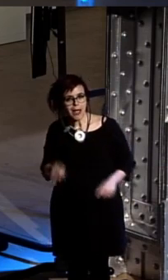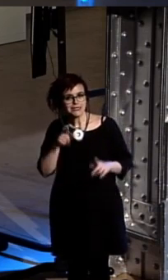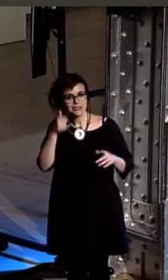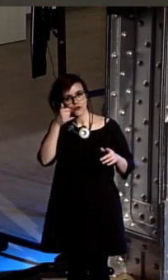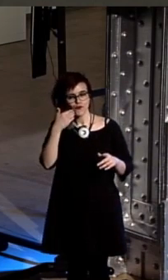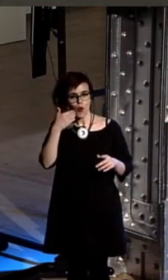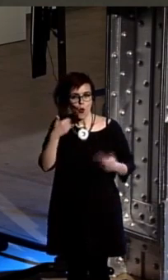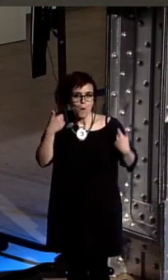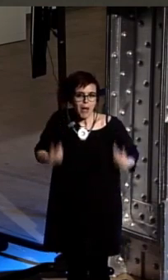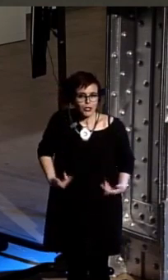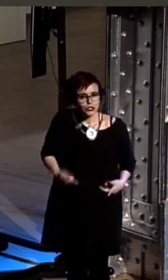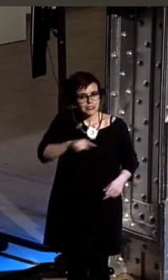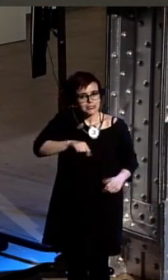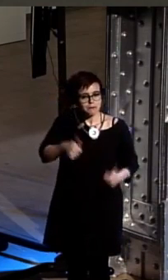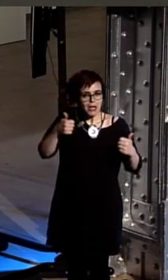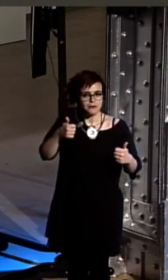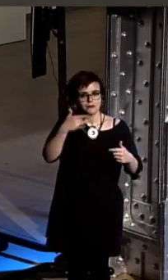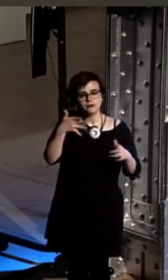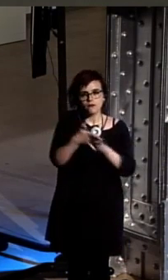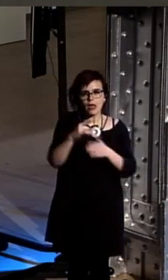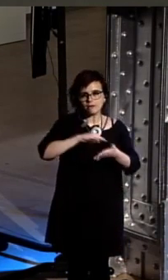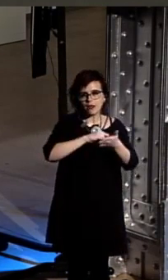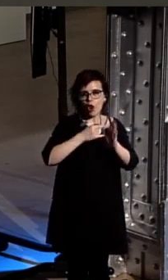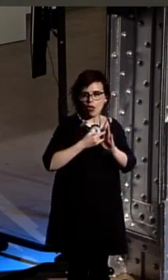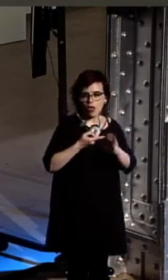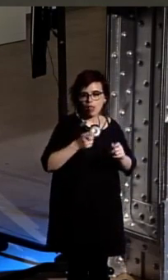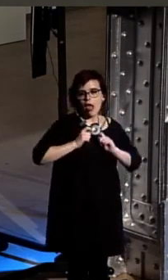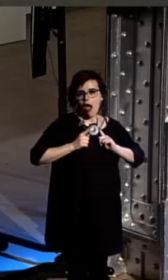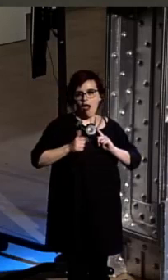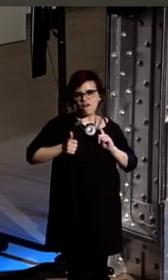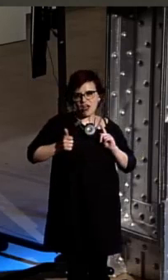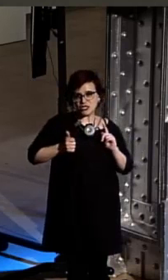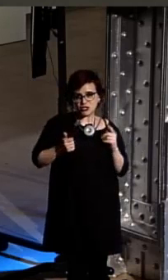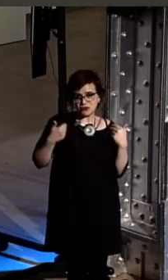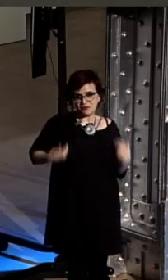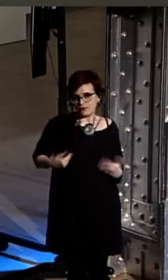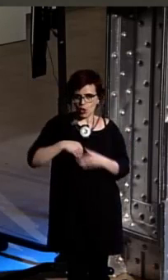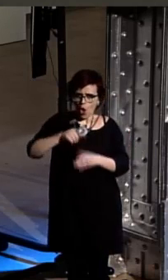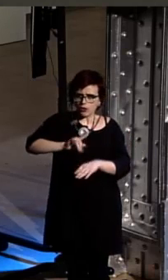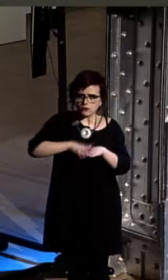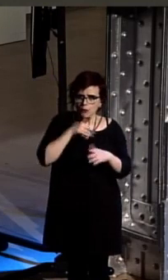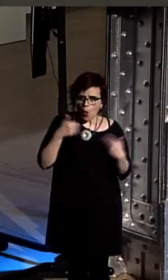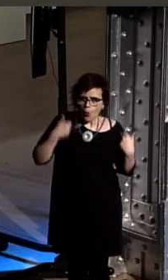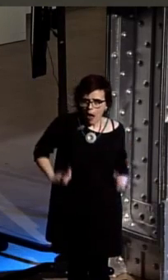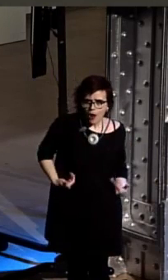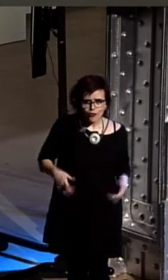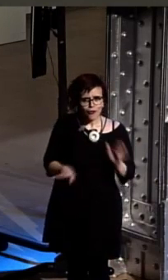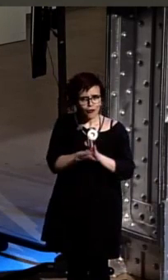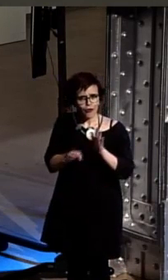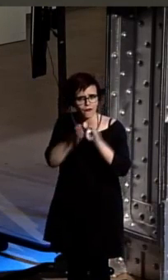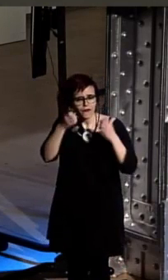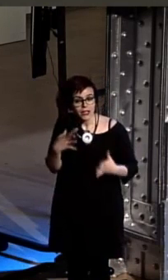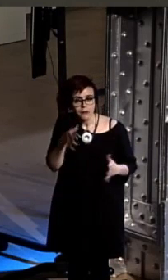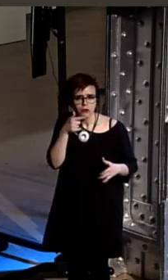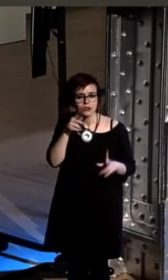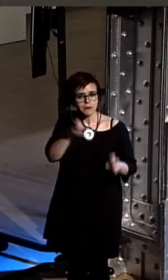más humanos gracias a esa tecnología y no al revés, que en cierto sentido es lo que ha estado sucediendo hasta ahora, ¿no? Pero yo creo que sin duda en el